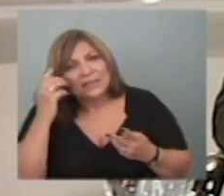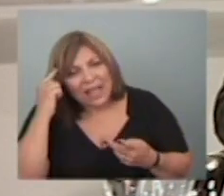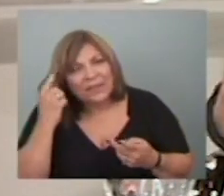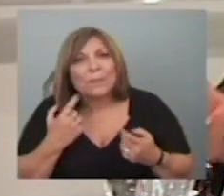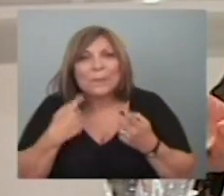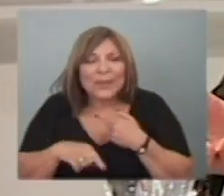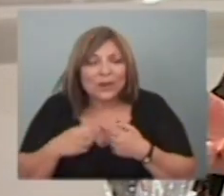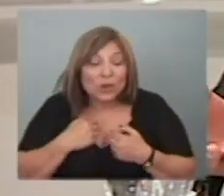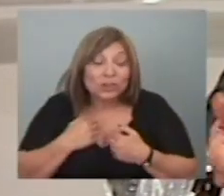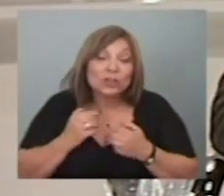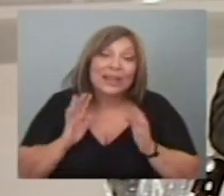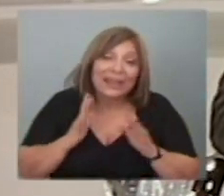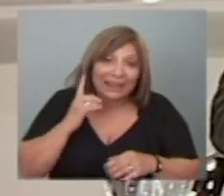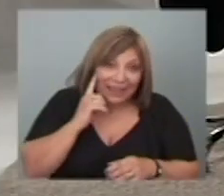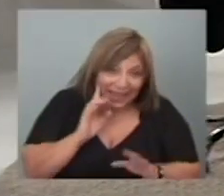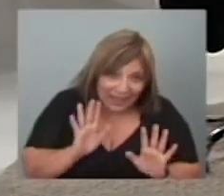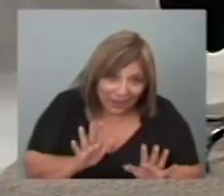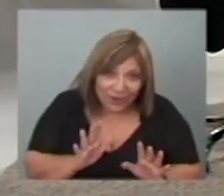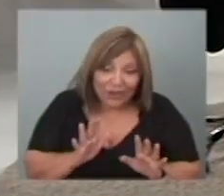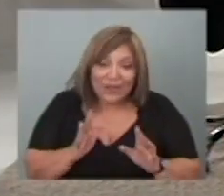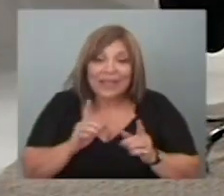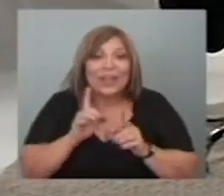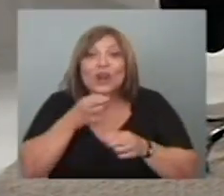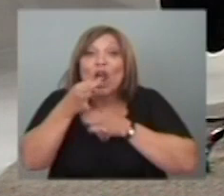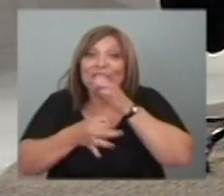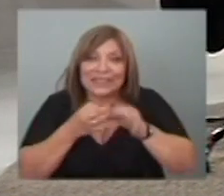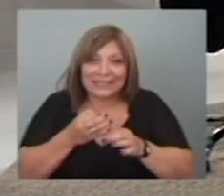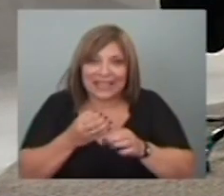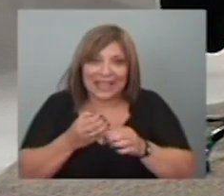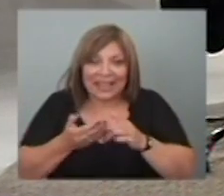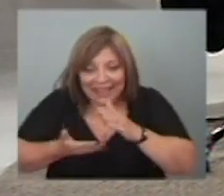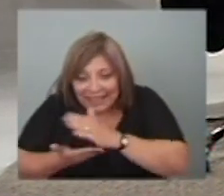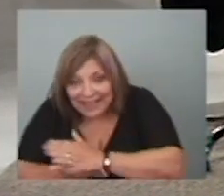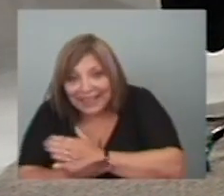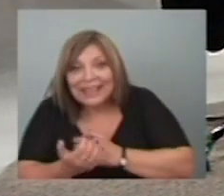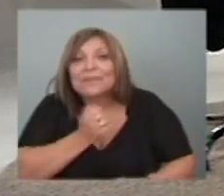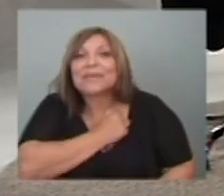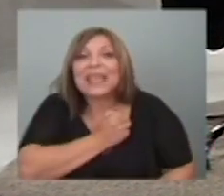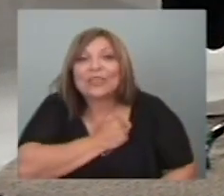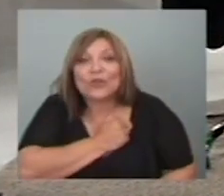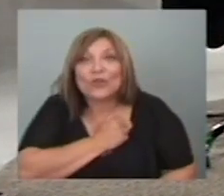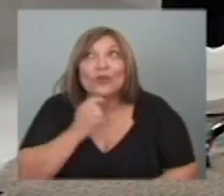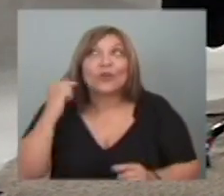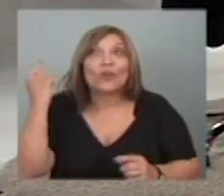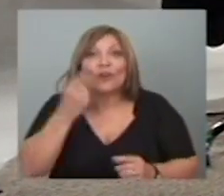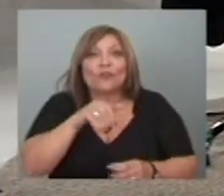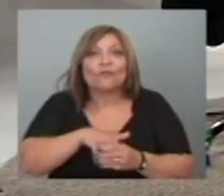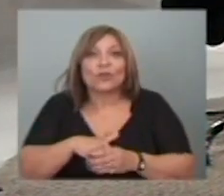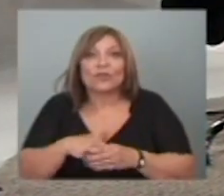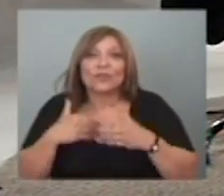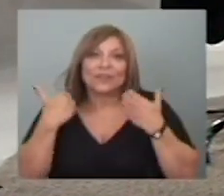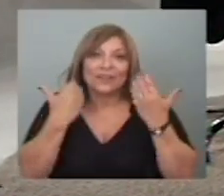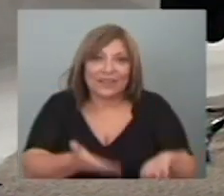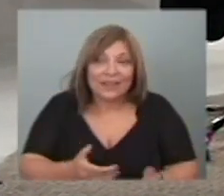yo creo que subyace y no se explicita es el temor a la orientación del voto del